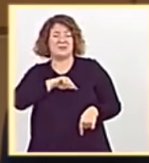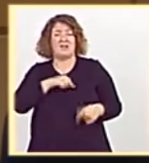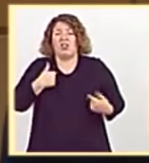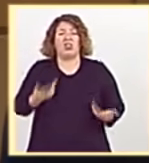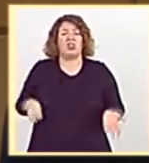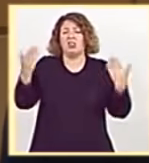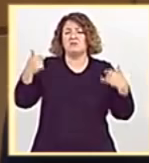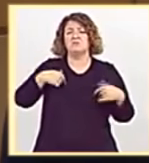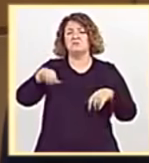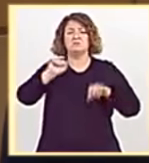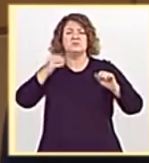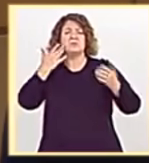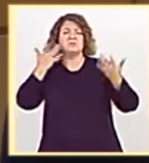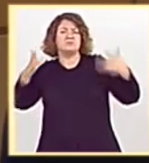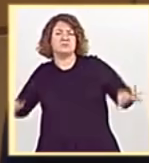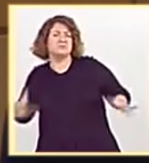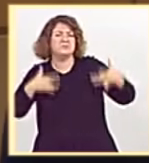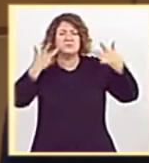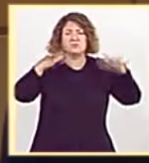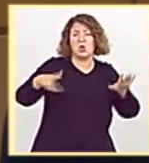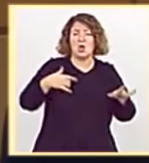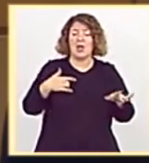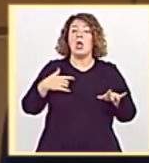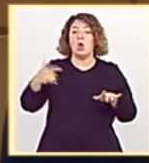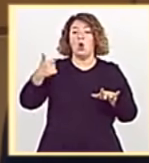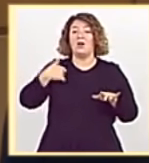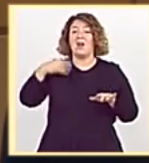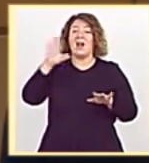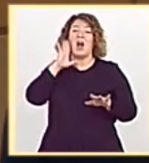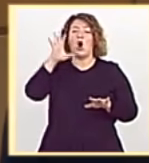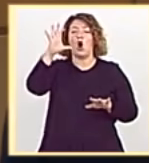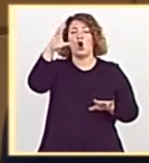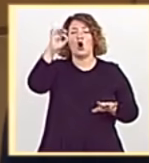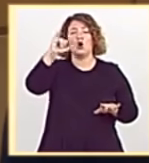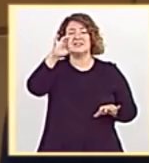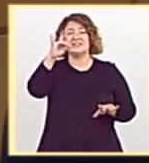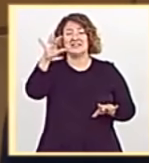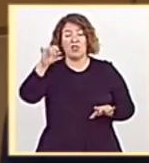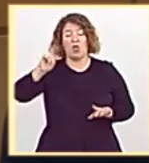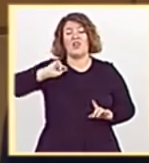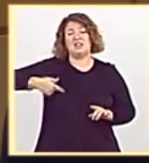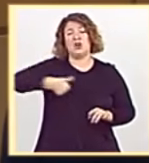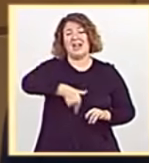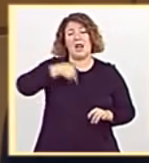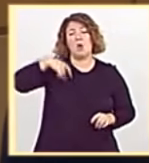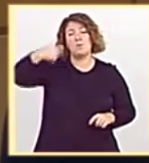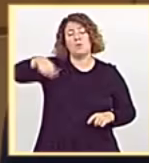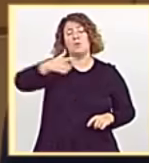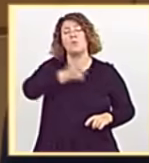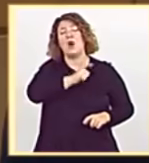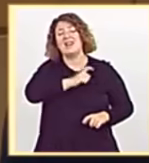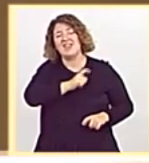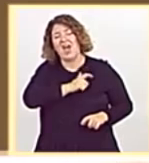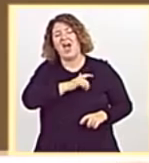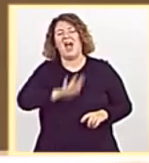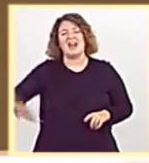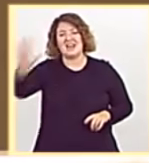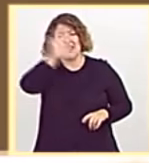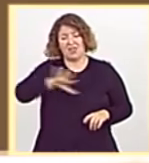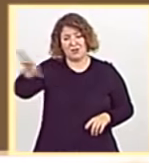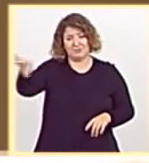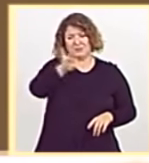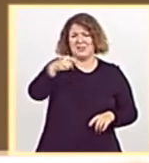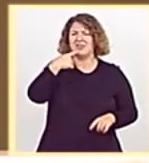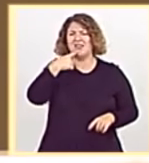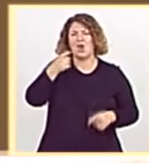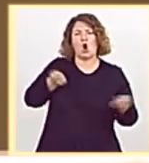impunes, tan controlando al Poder Judicial por la puerta de atrás, como decía el señor Cosidó, que ustedes le pusieron de director general de la Policía Nacional, que creían que podían